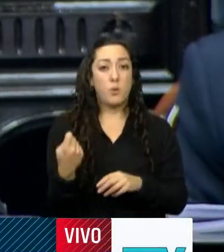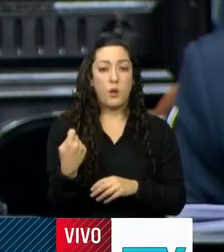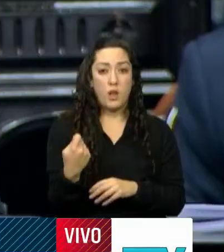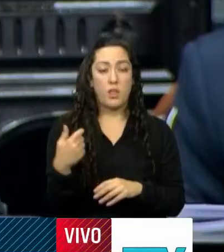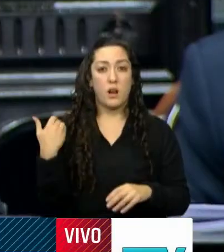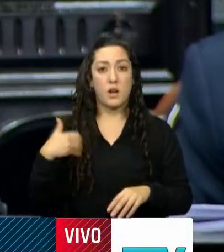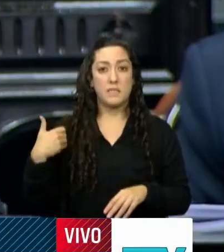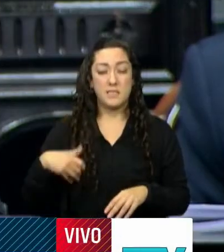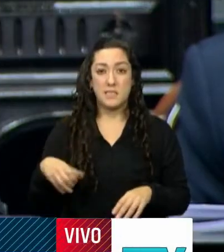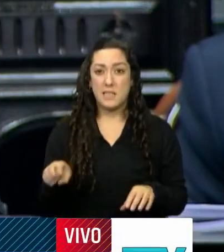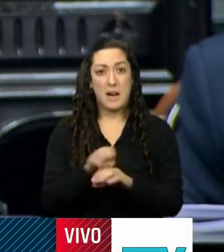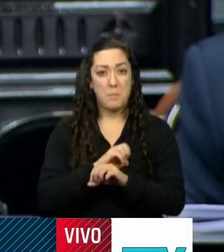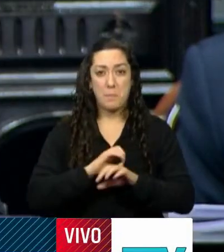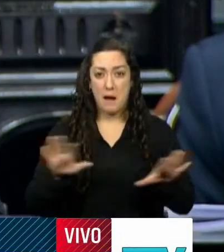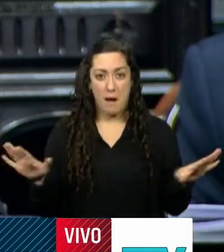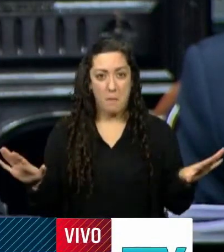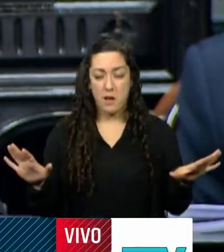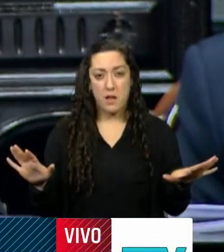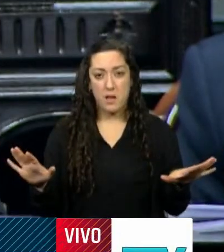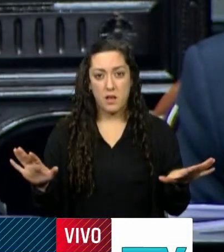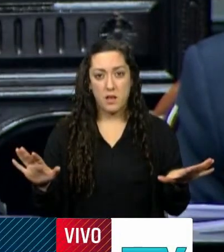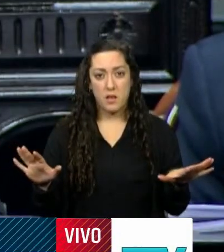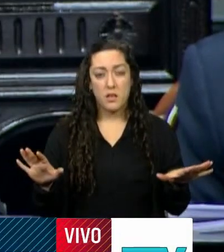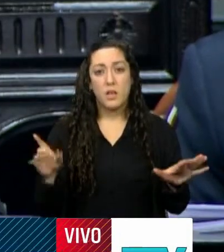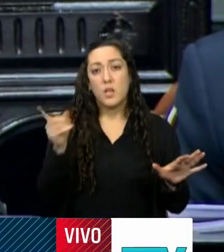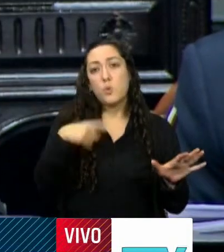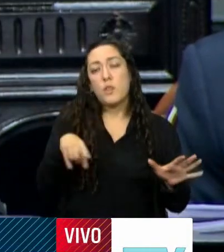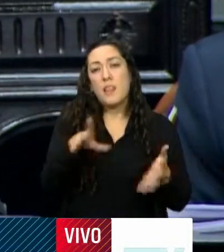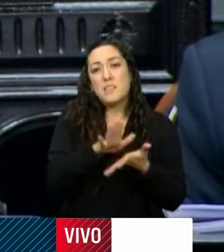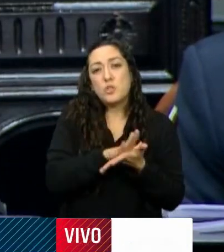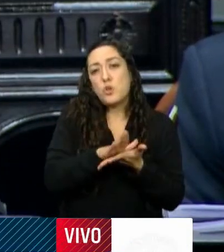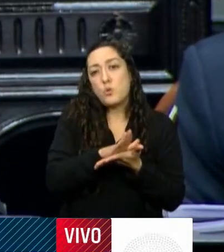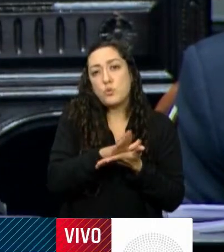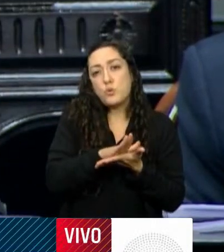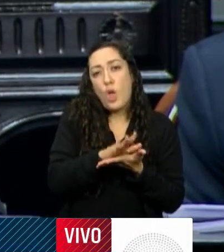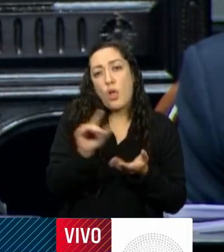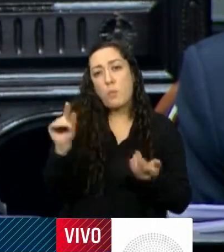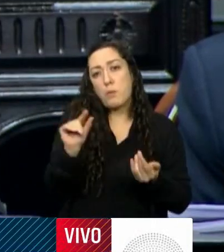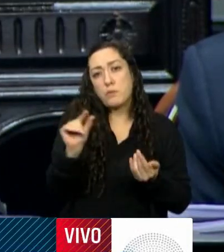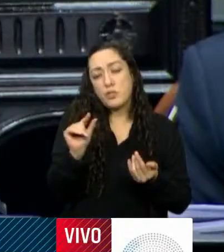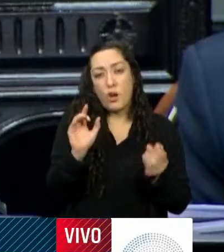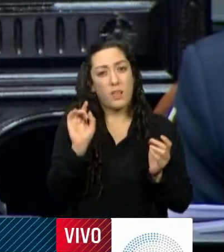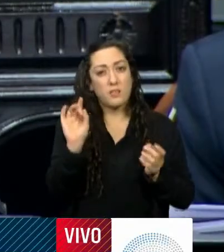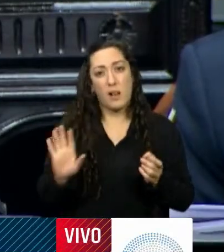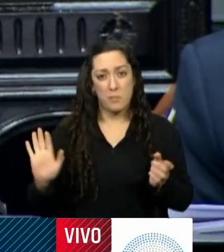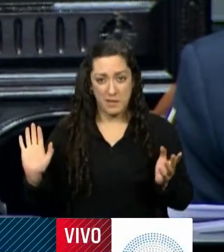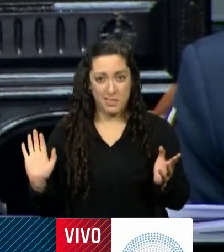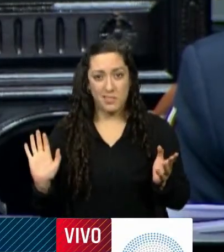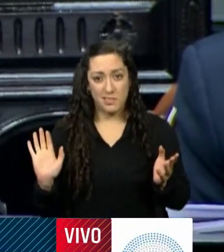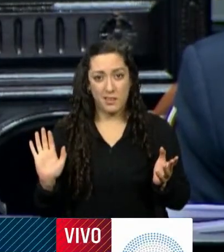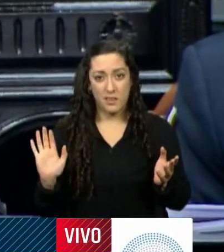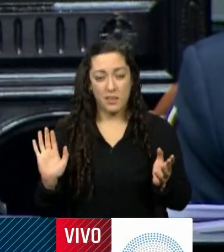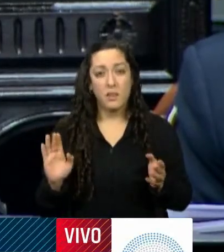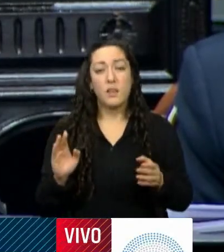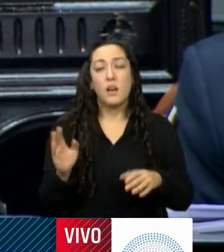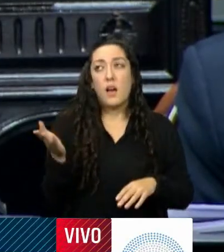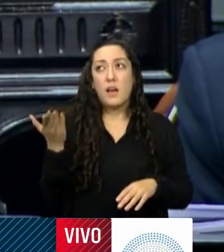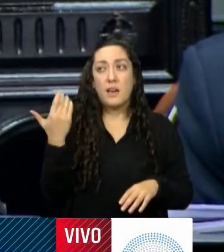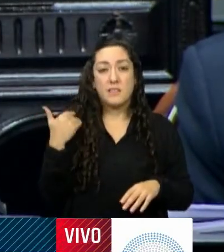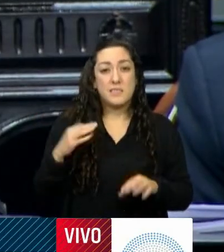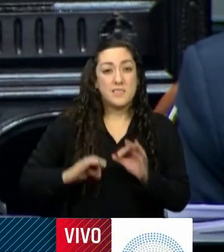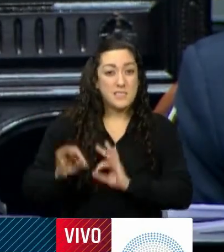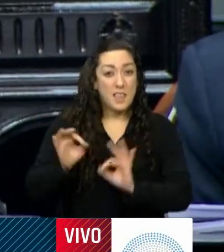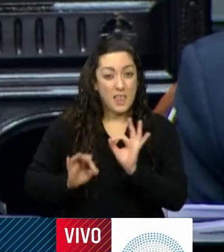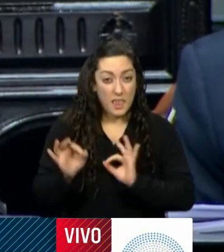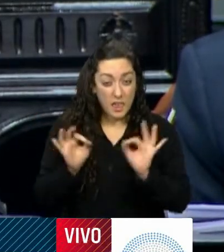intensiva y le están dando placebos. Y está en terapia intensiva precisamente desde principios de este